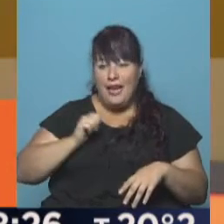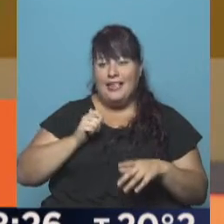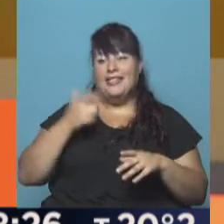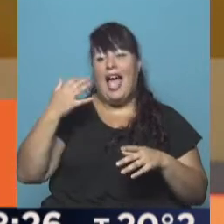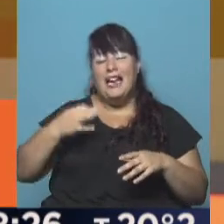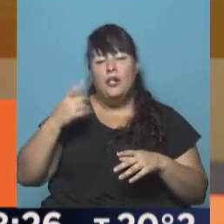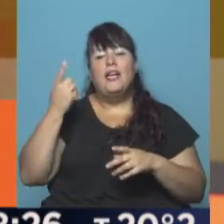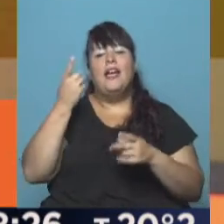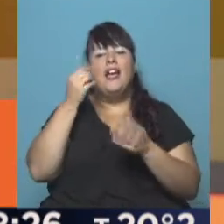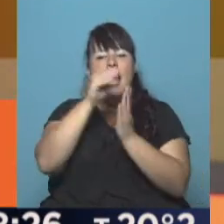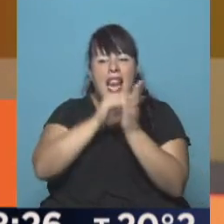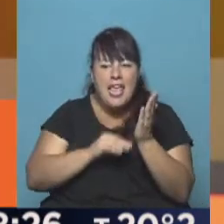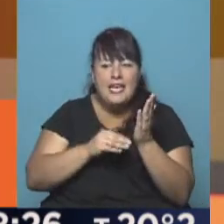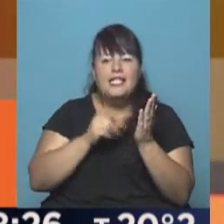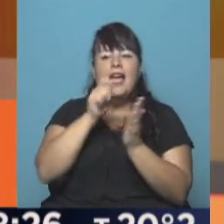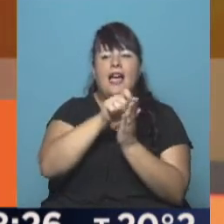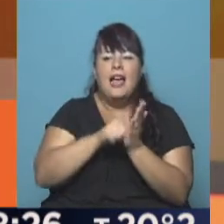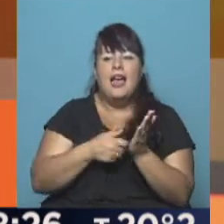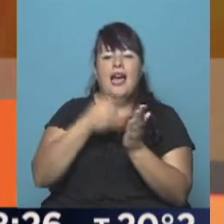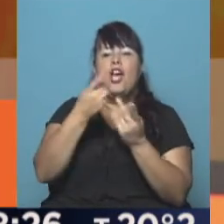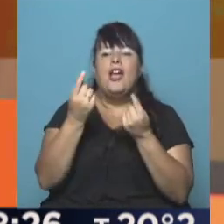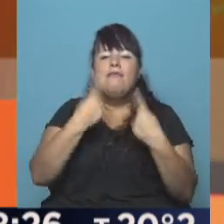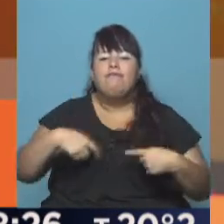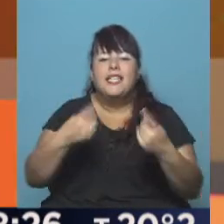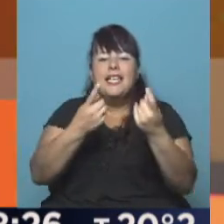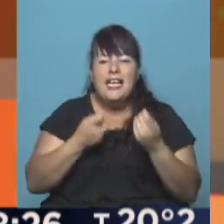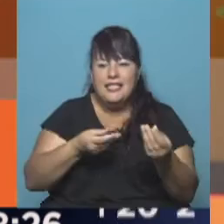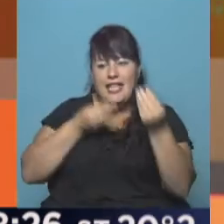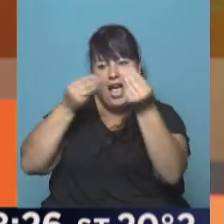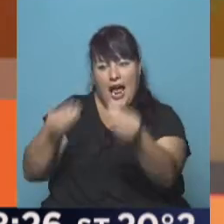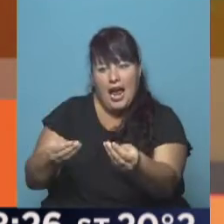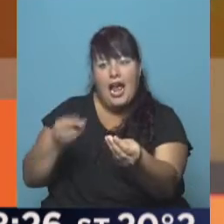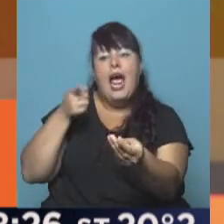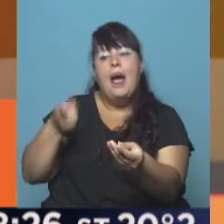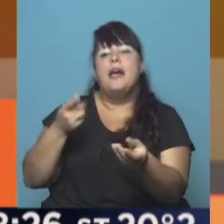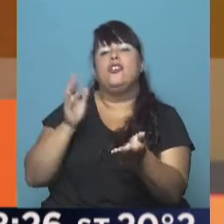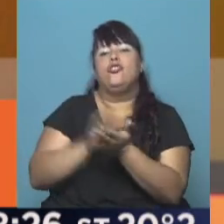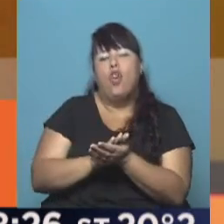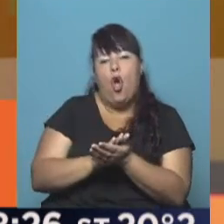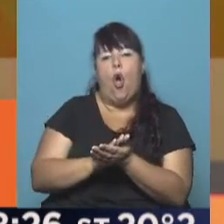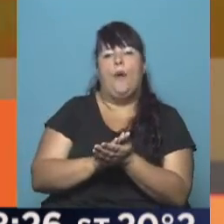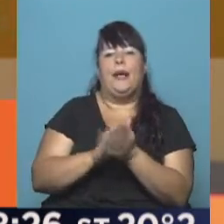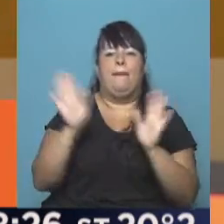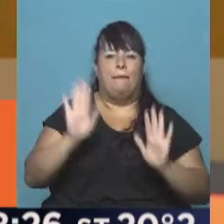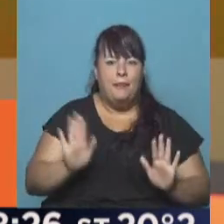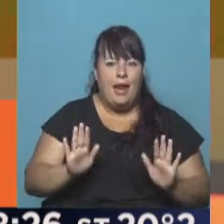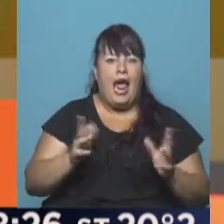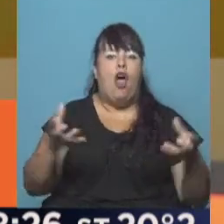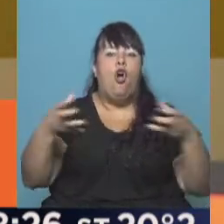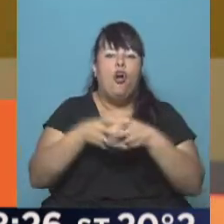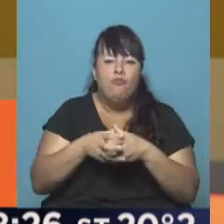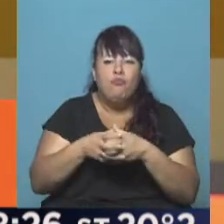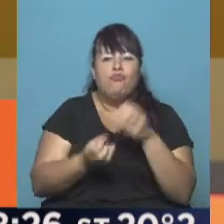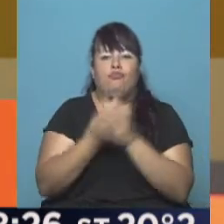realizan listados y elevan los listados de las necesidades en cuanto a formar o conformar